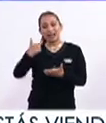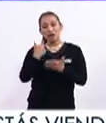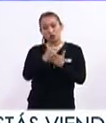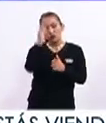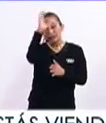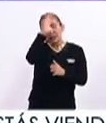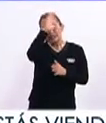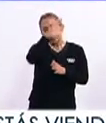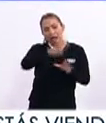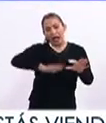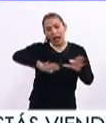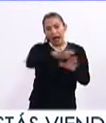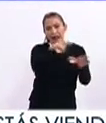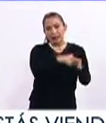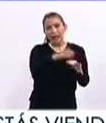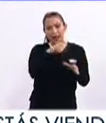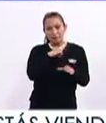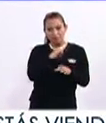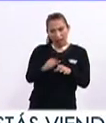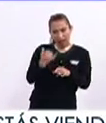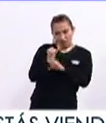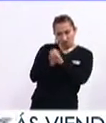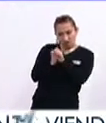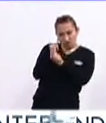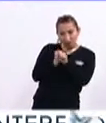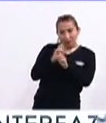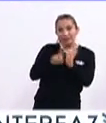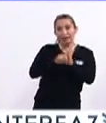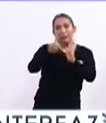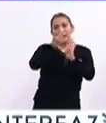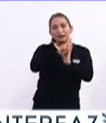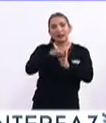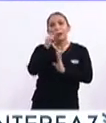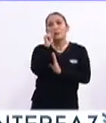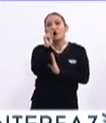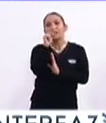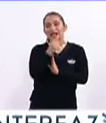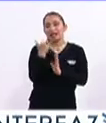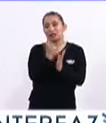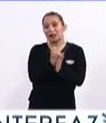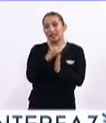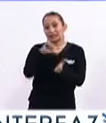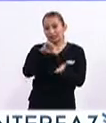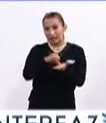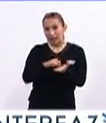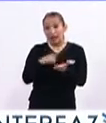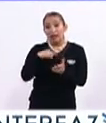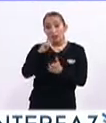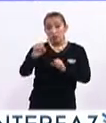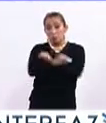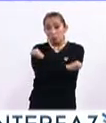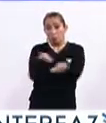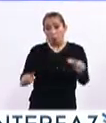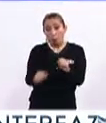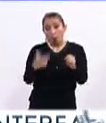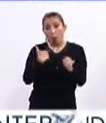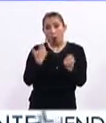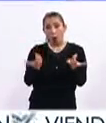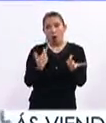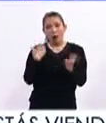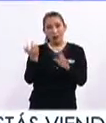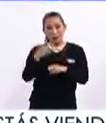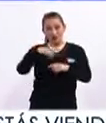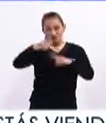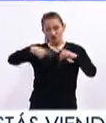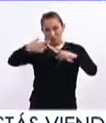asistente en la División Científica Criminal y Forense del Departamento de la Policía de Ciudad Central. Tras la explosión de un acelerador